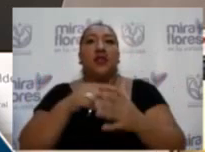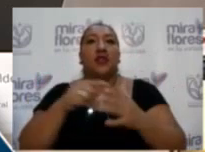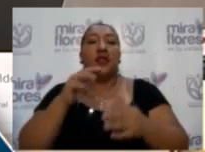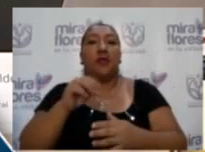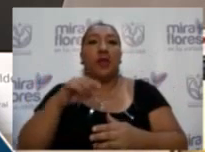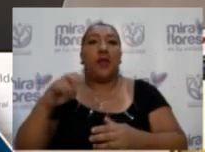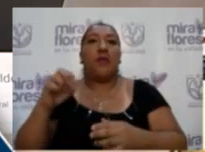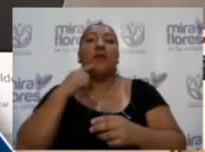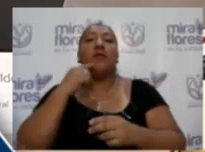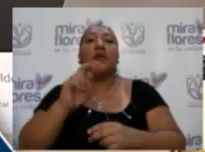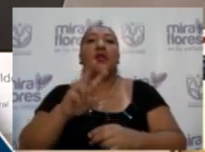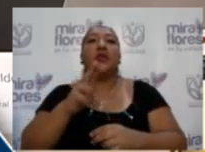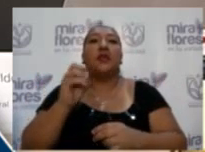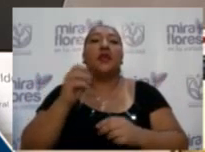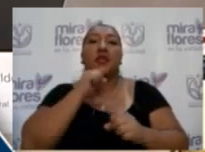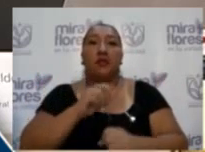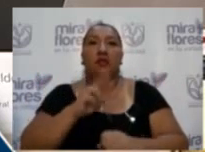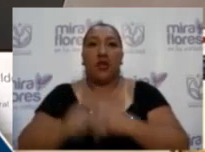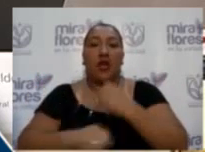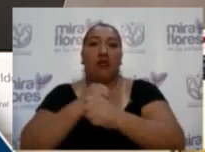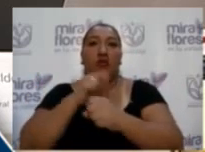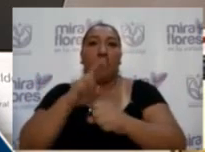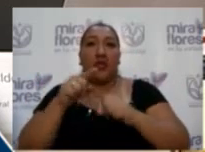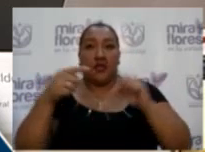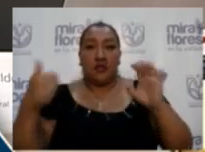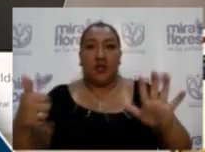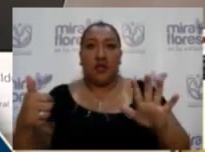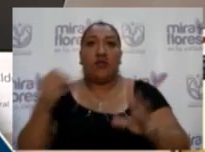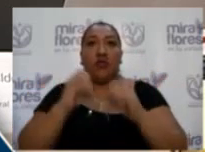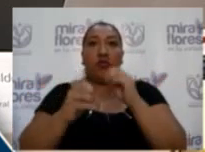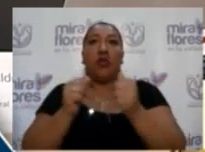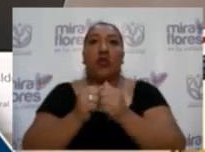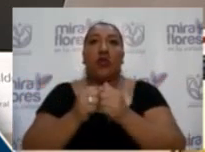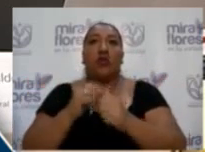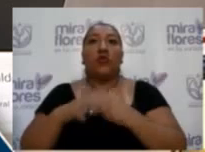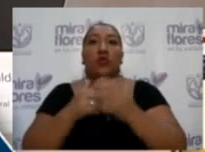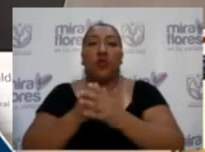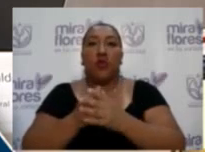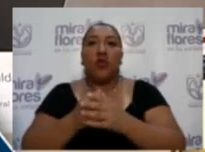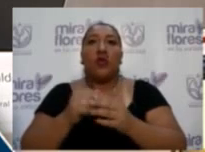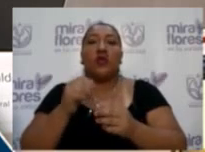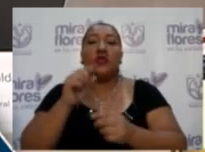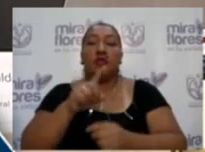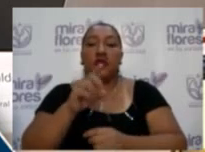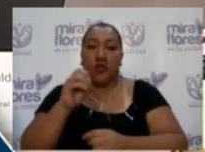639-2016-MM de fecha 20 de diciembre de 2016 y modificada por resolución de Alcaldía